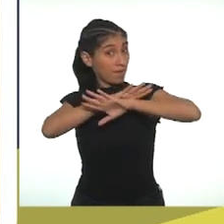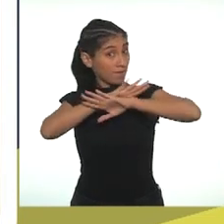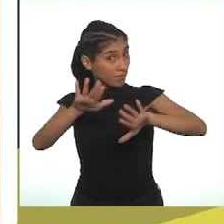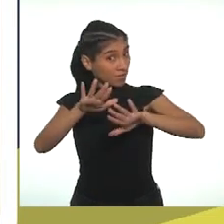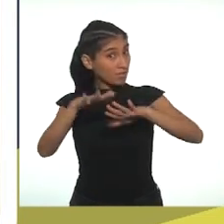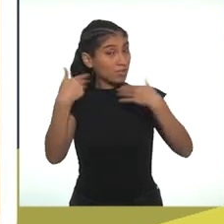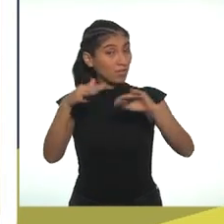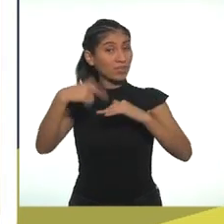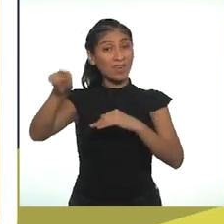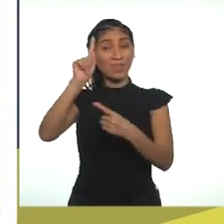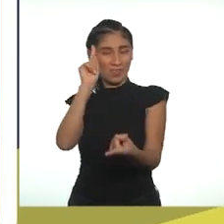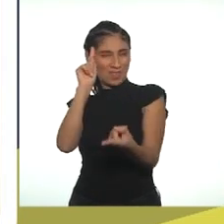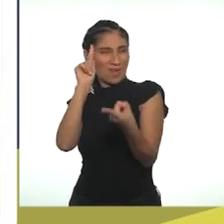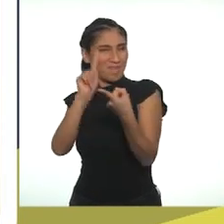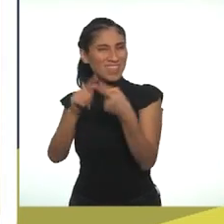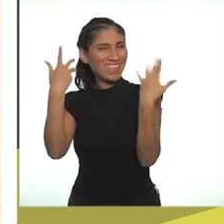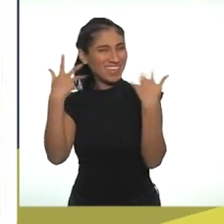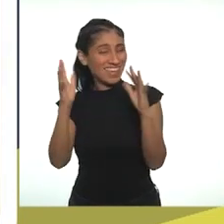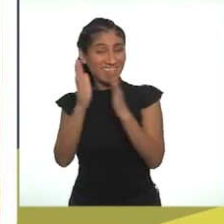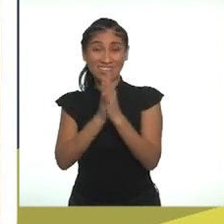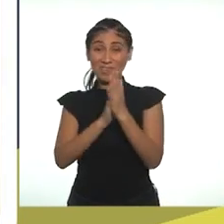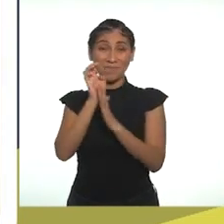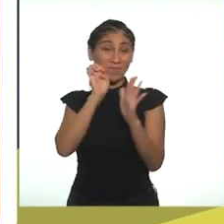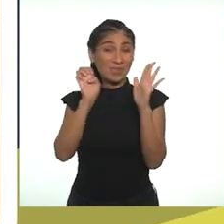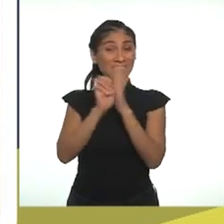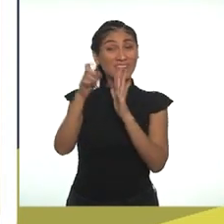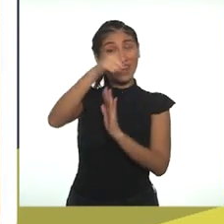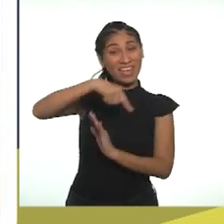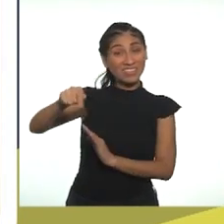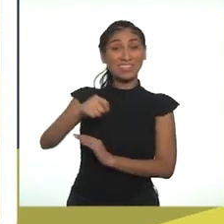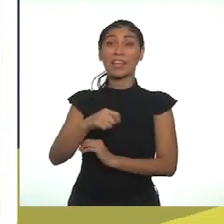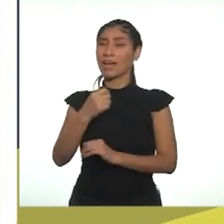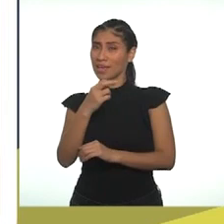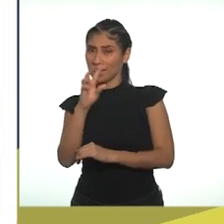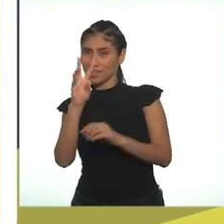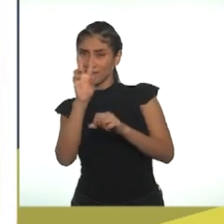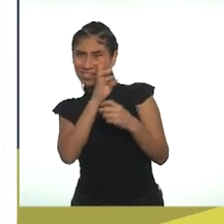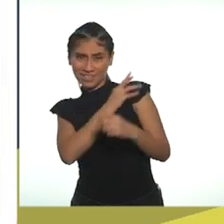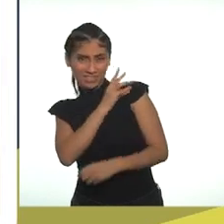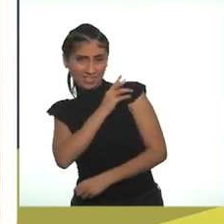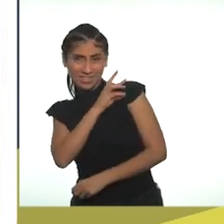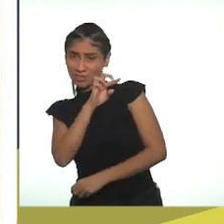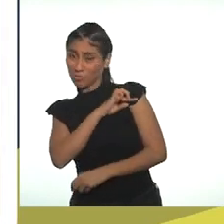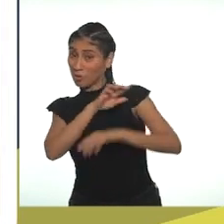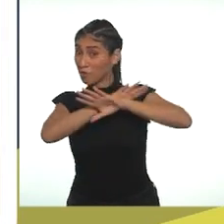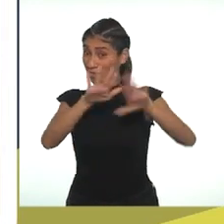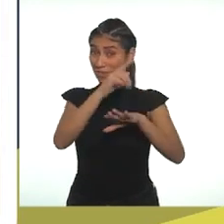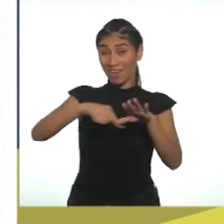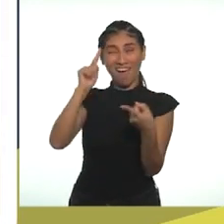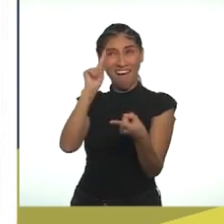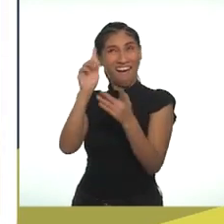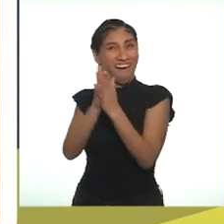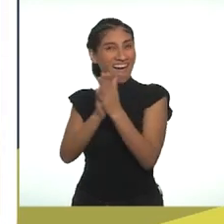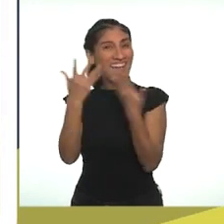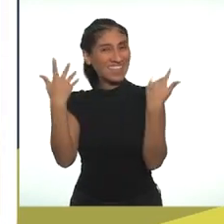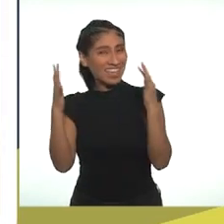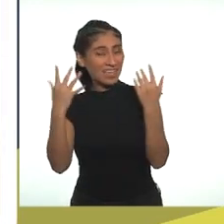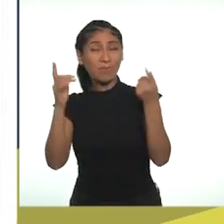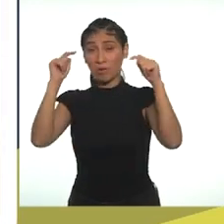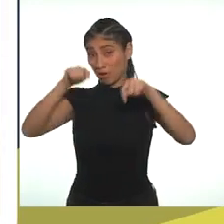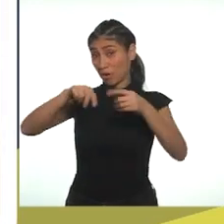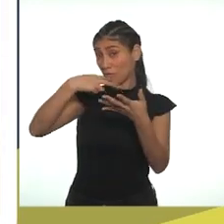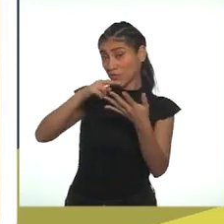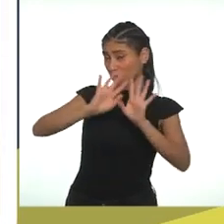vidas: terminar la primaria, y eso es motivo de celebración. No necesariamente con una fiesta, pero sí